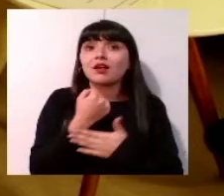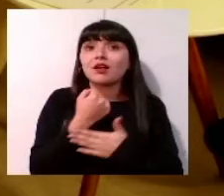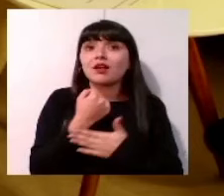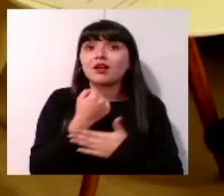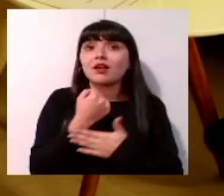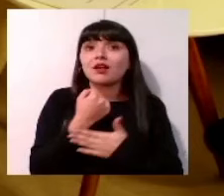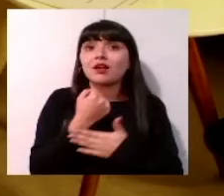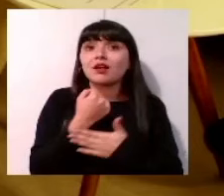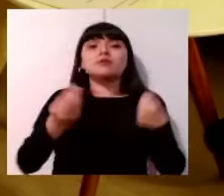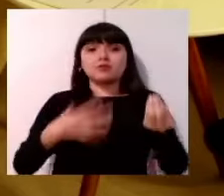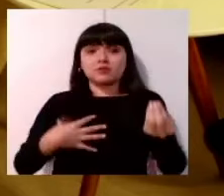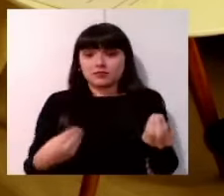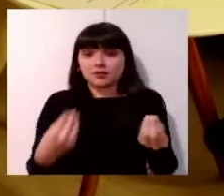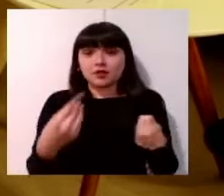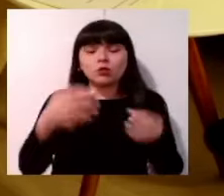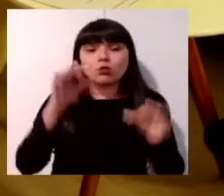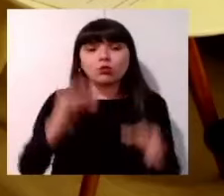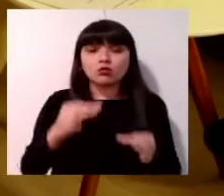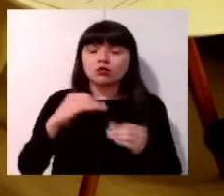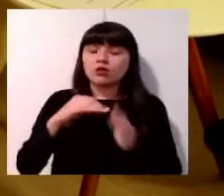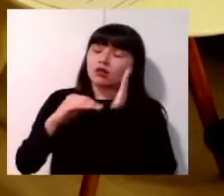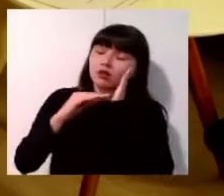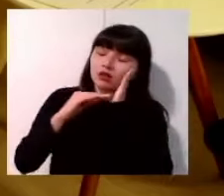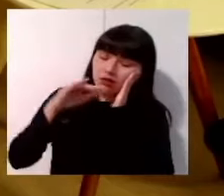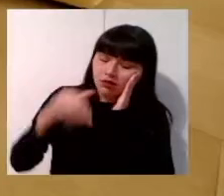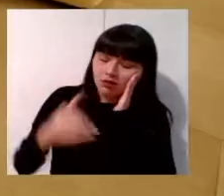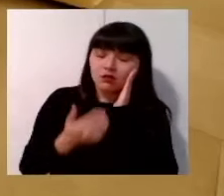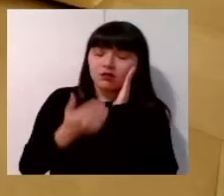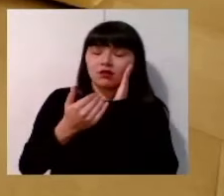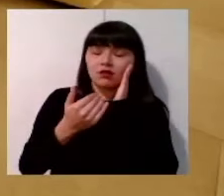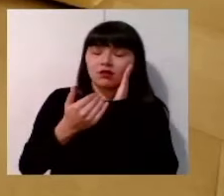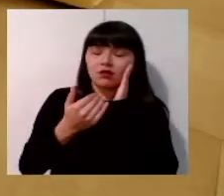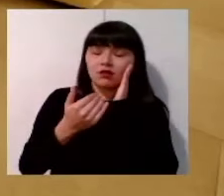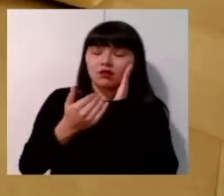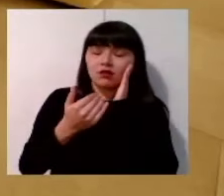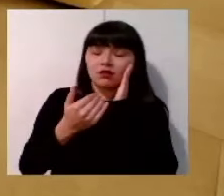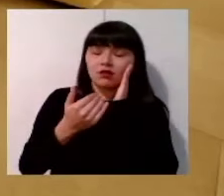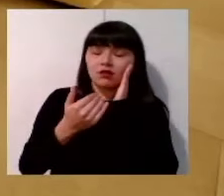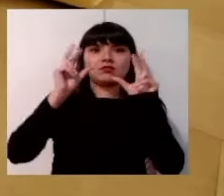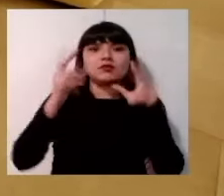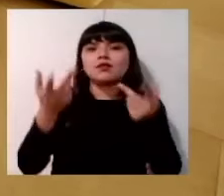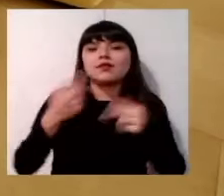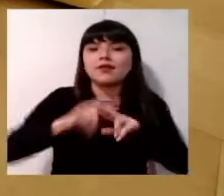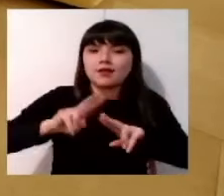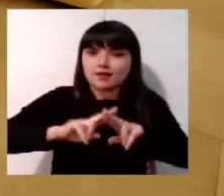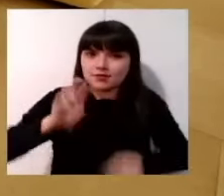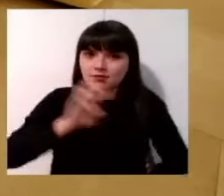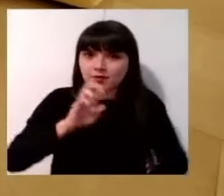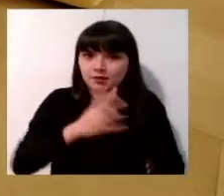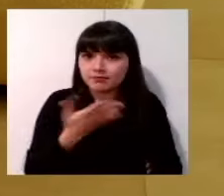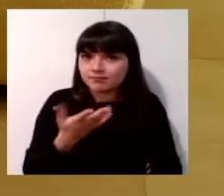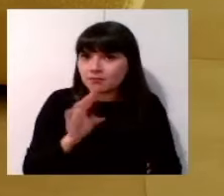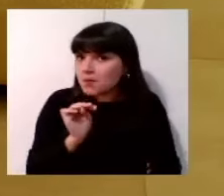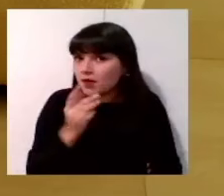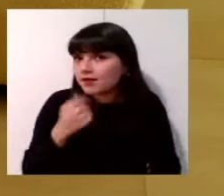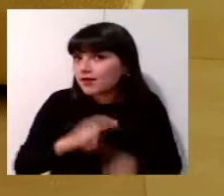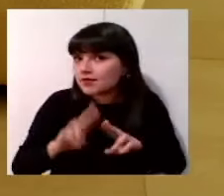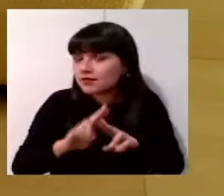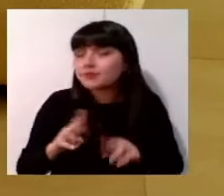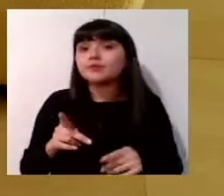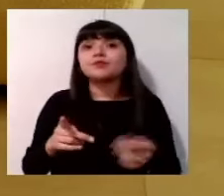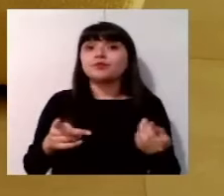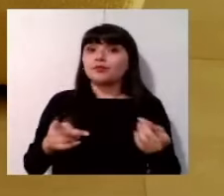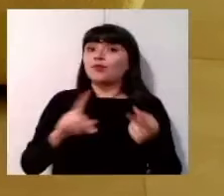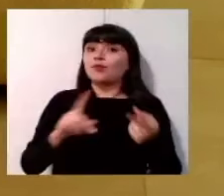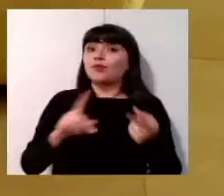despierta a medianoche? ¿Qué hace ahí el papá o la mamá? Mira, primero, bueno, o sea, una pregunta es qué hace el papá y otra cosa